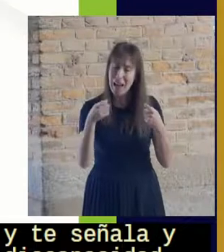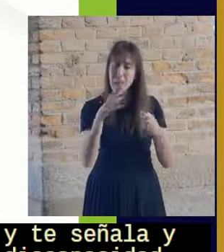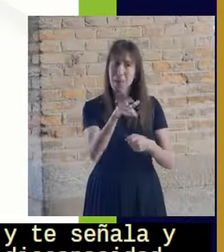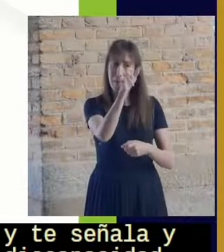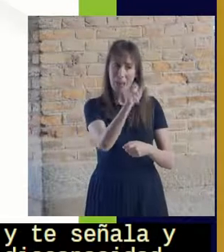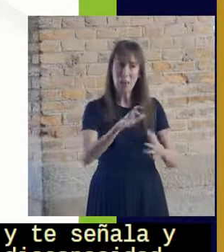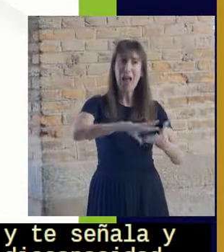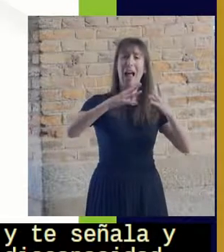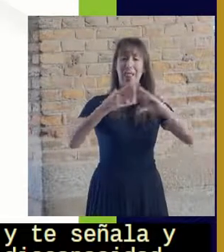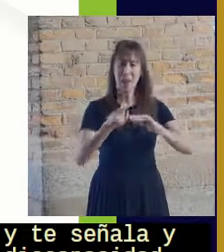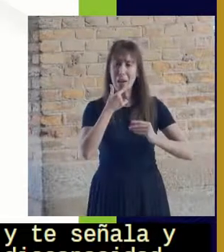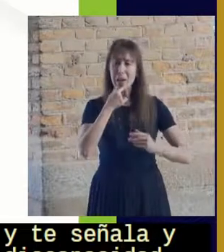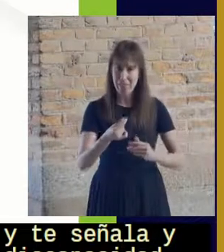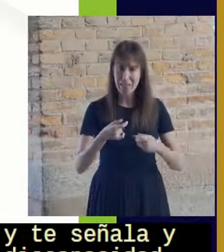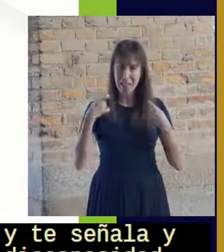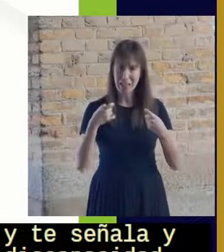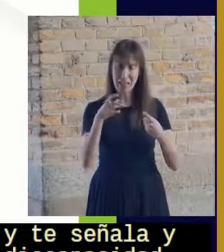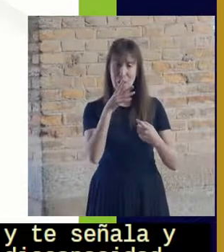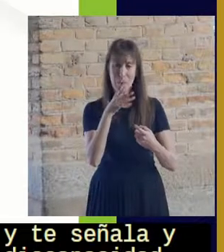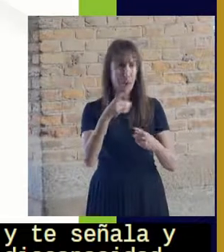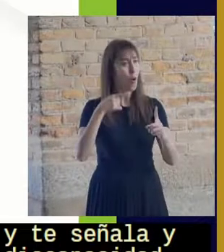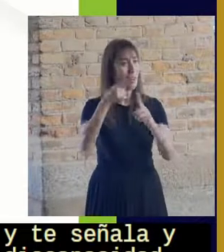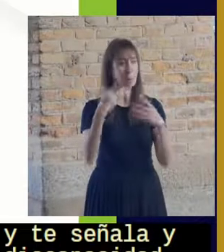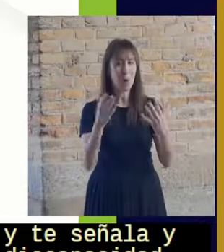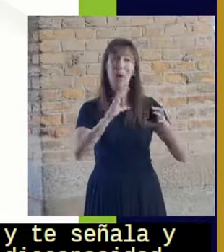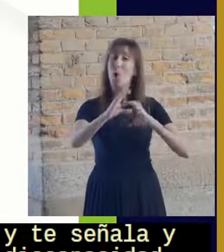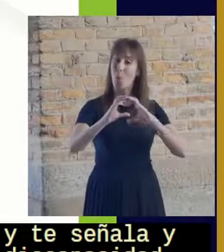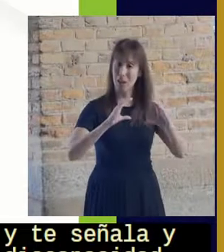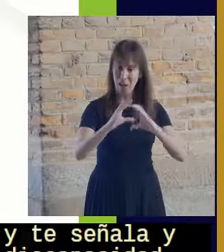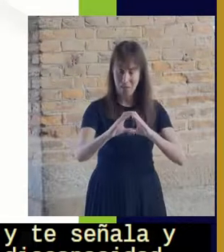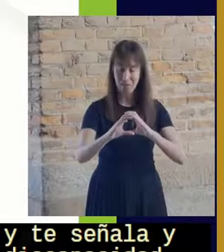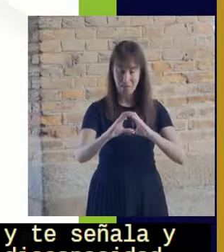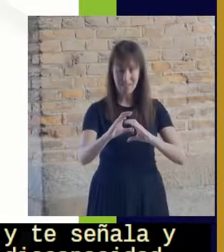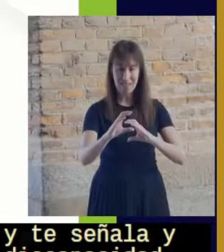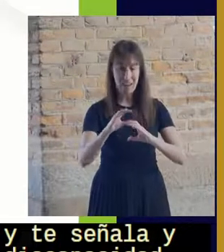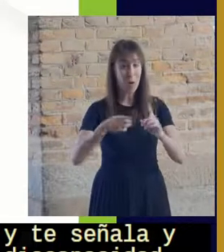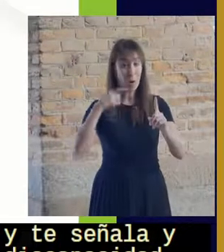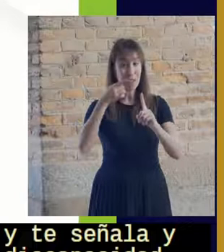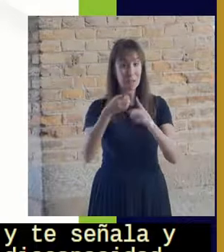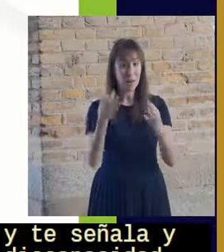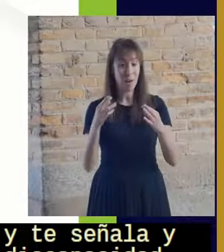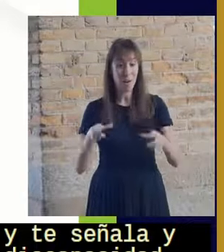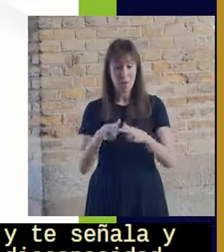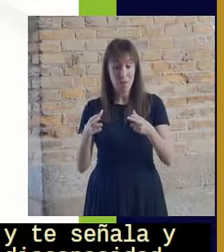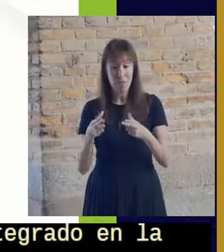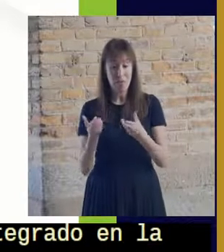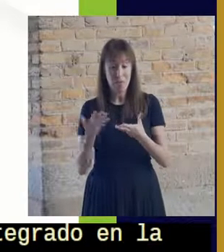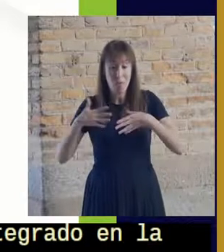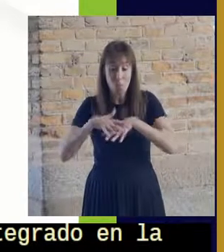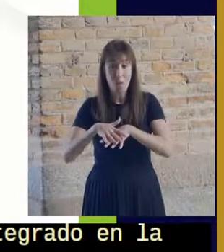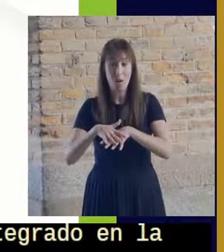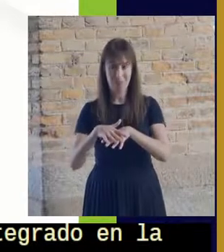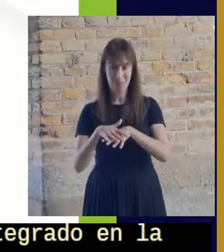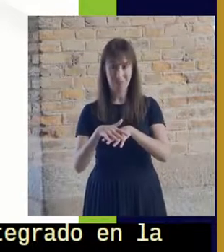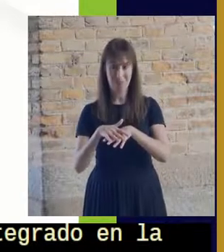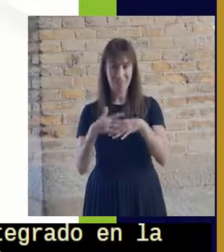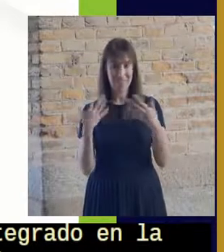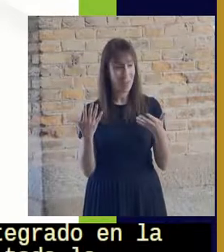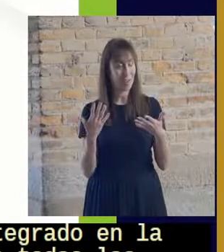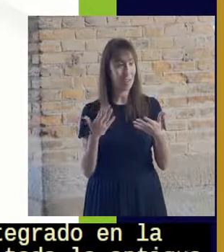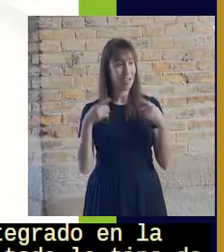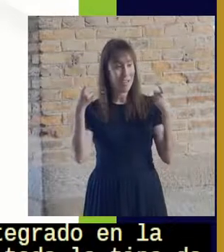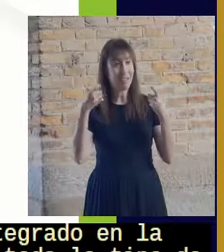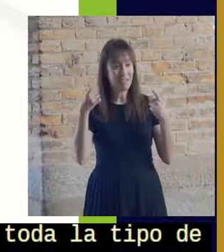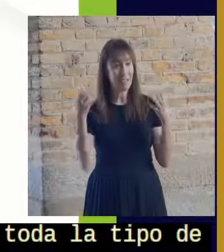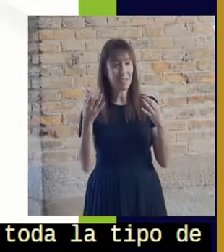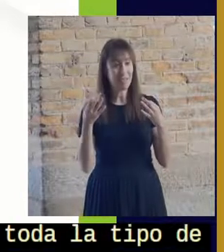fácil porque el objetivo es tener una comunicación y el objetivo es que estén integrados en la sociedad y el objetivo es entonces a todos los tipo de